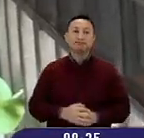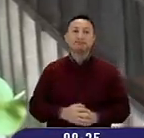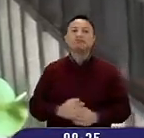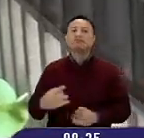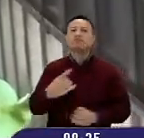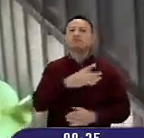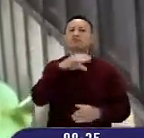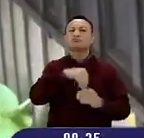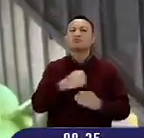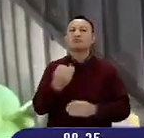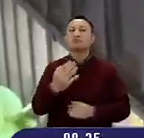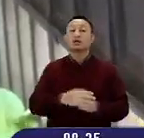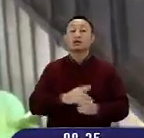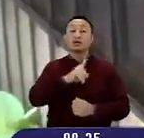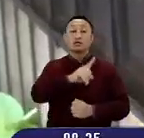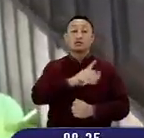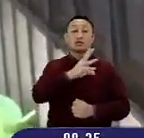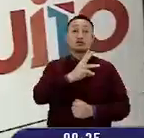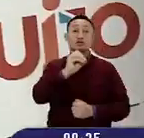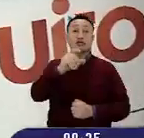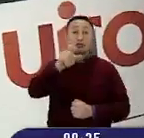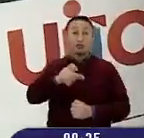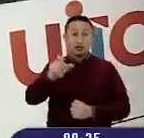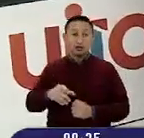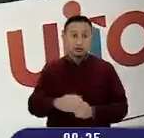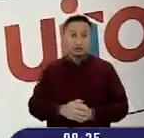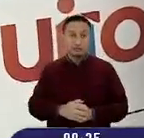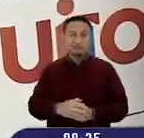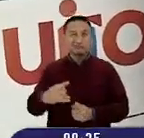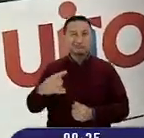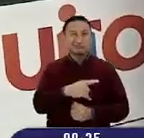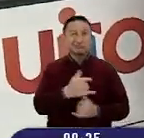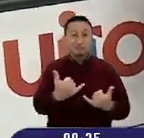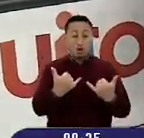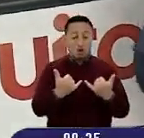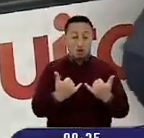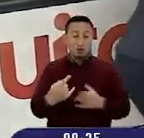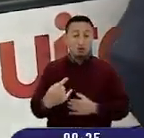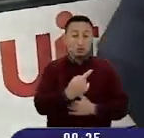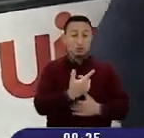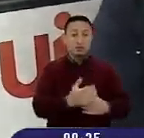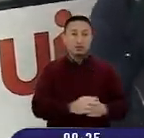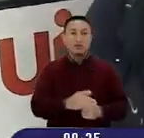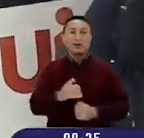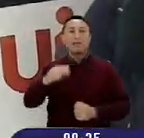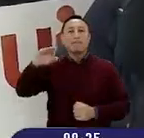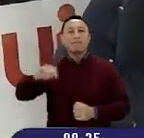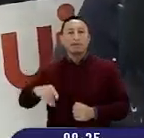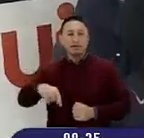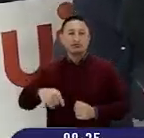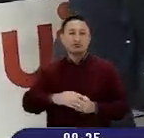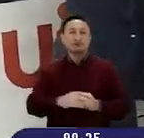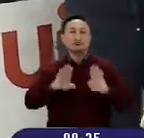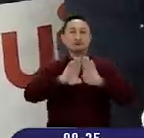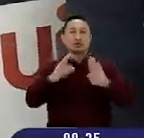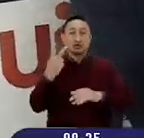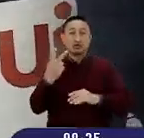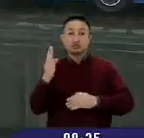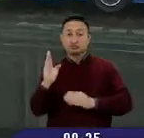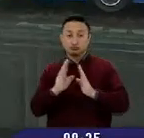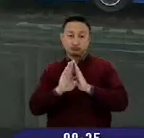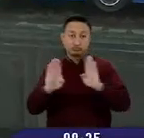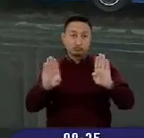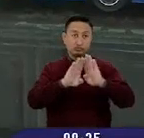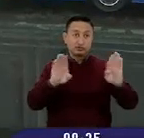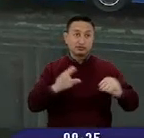estos buses será de 160 pasajeros, una disminución en comparación a los actuales, ya que contarán con puertas a los dos lados.